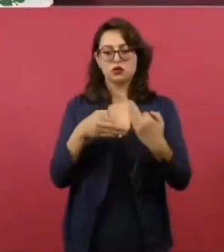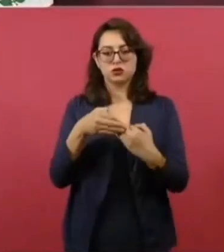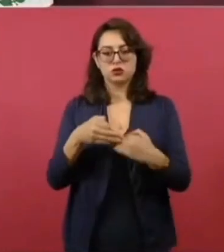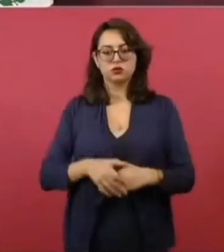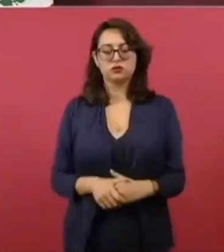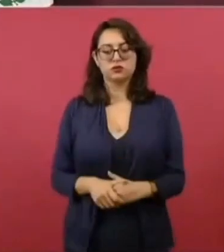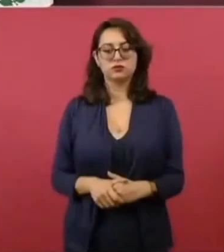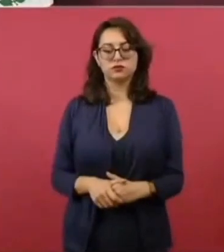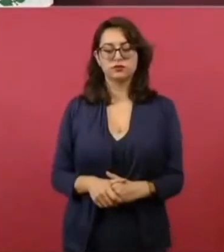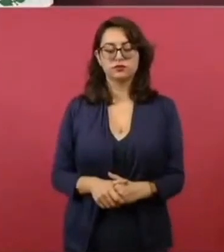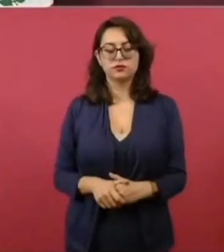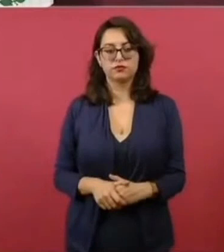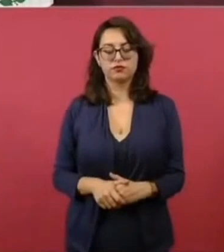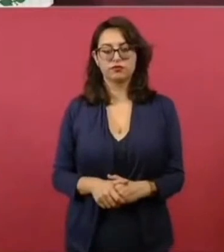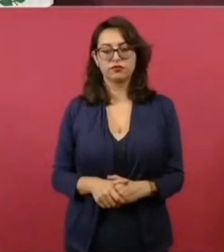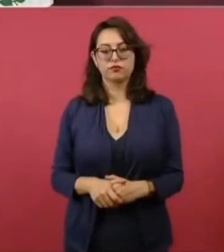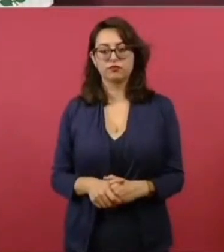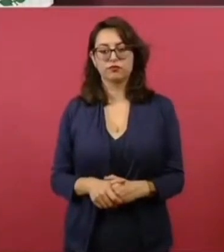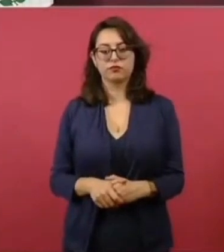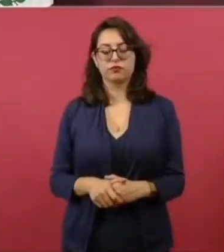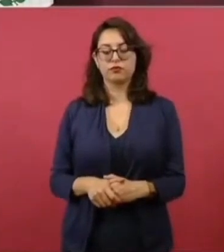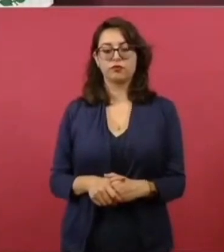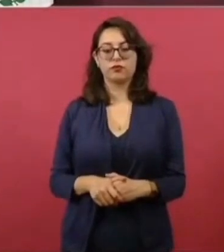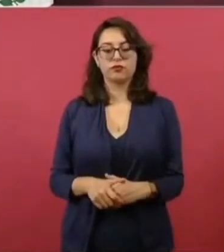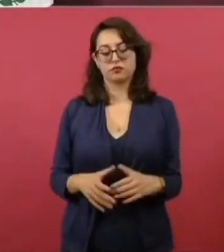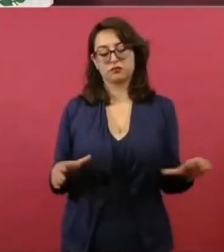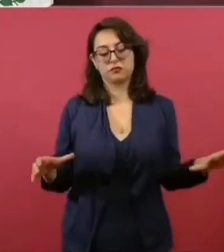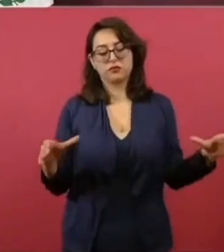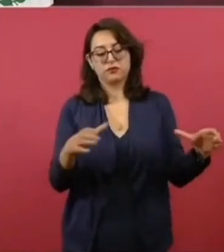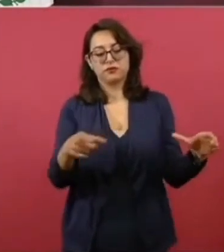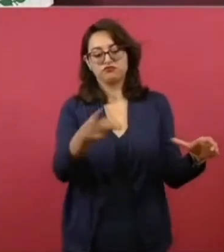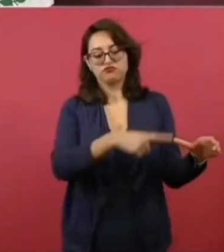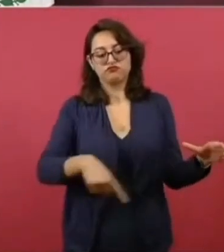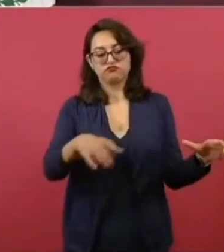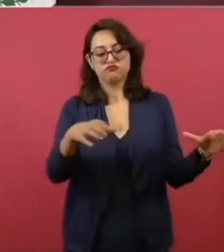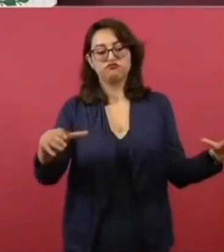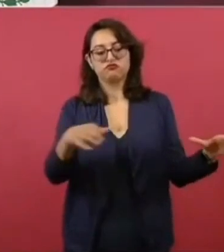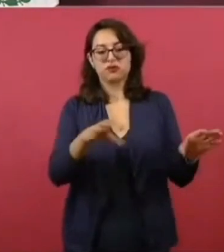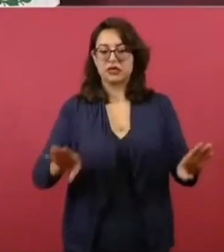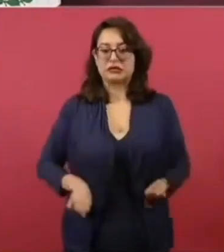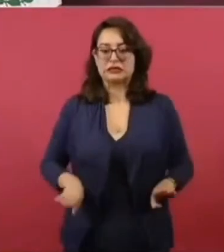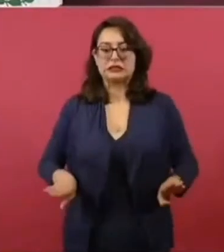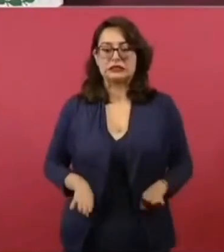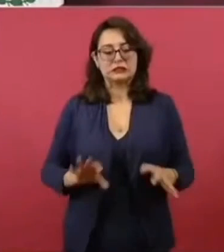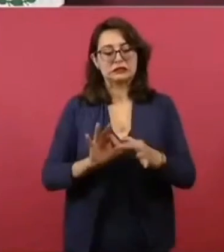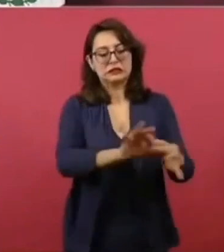Aunque a todos ellos los une el clasismo y el